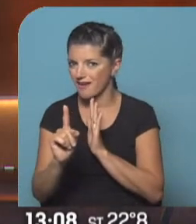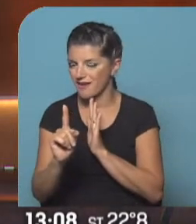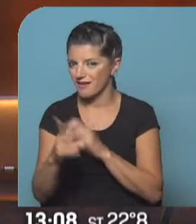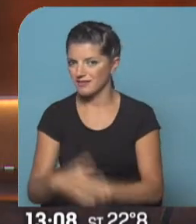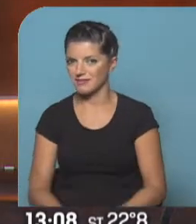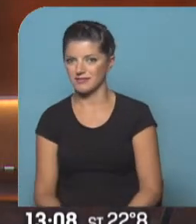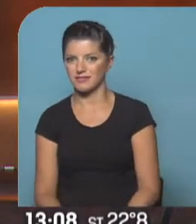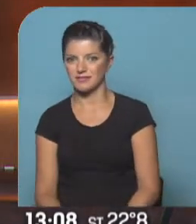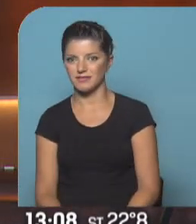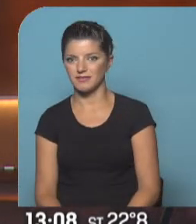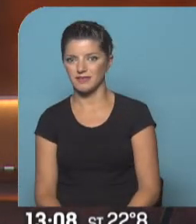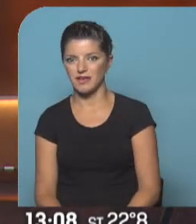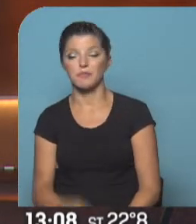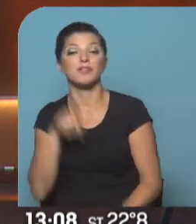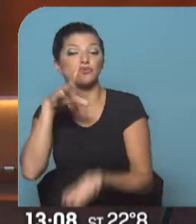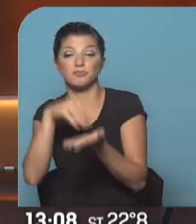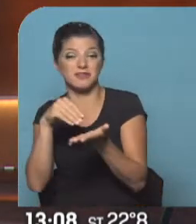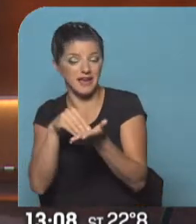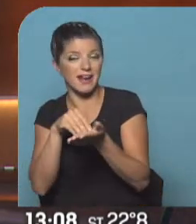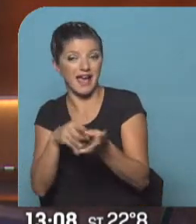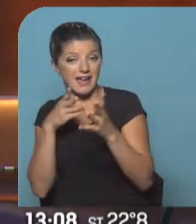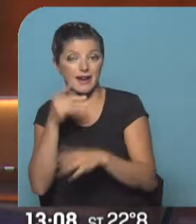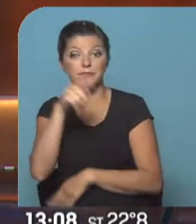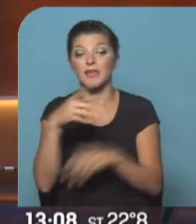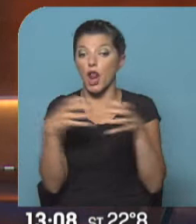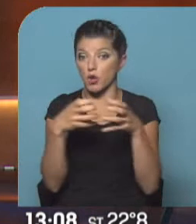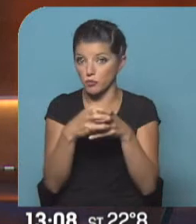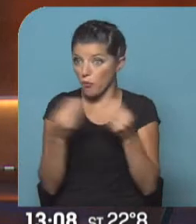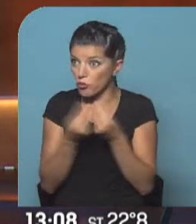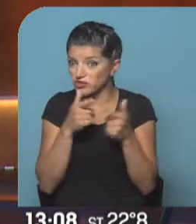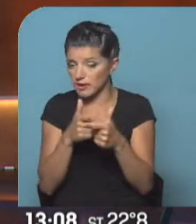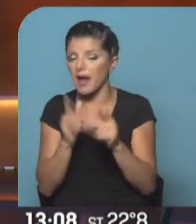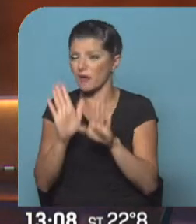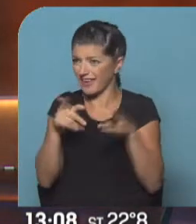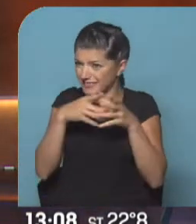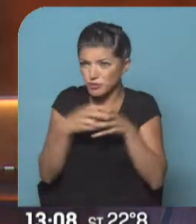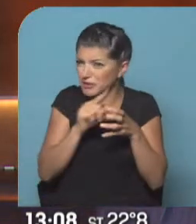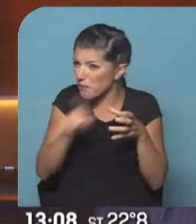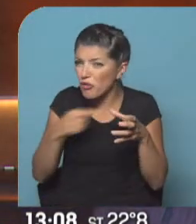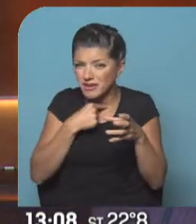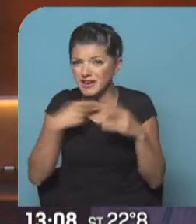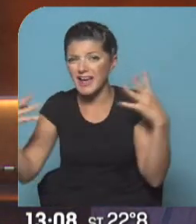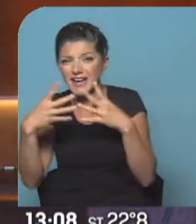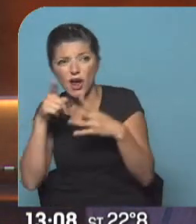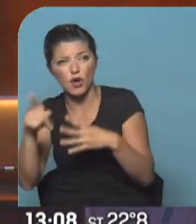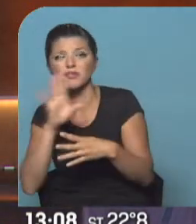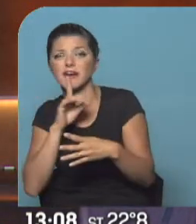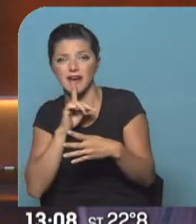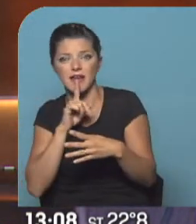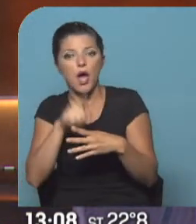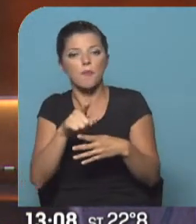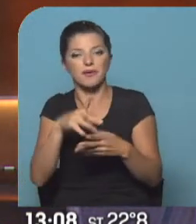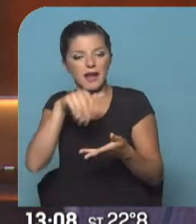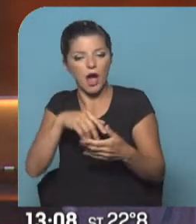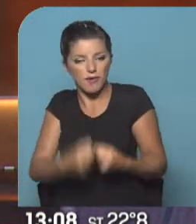guerra en este momento, donde el Hezbollah tiene muchísimas armas, pero tampoco el Hezbollah quiere pelear esta guerra contra Israel, porque Hezbollah se está sentando mucho en